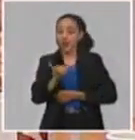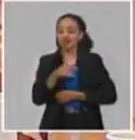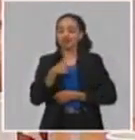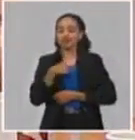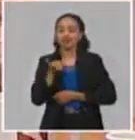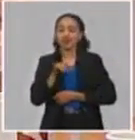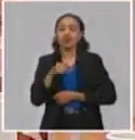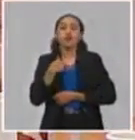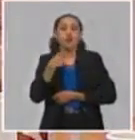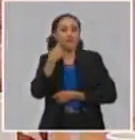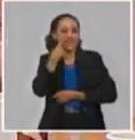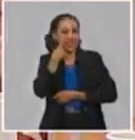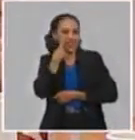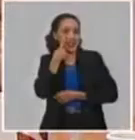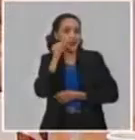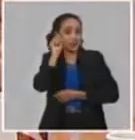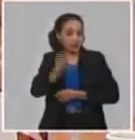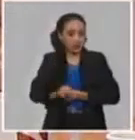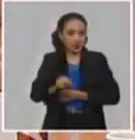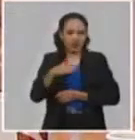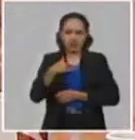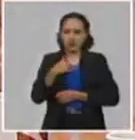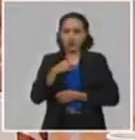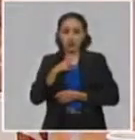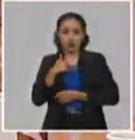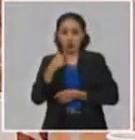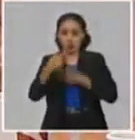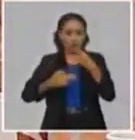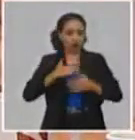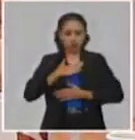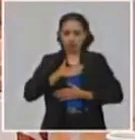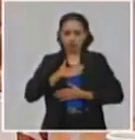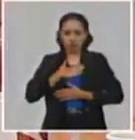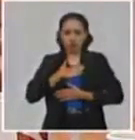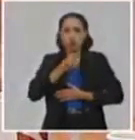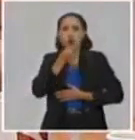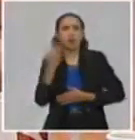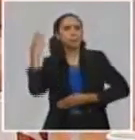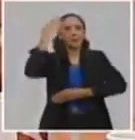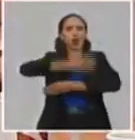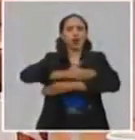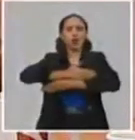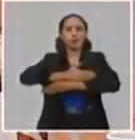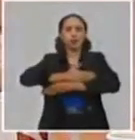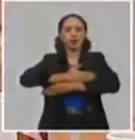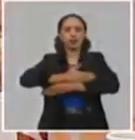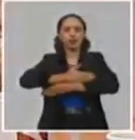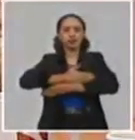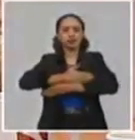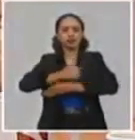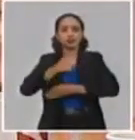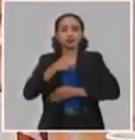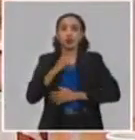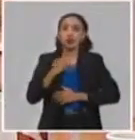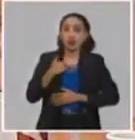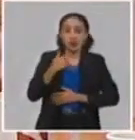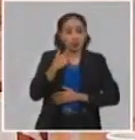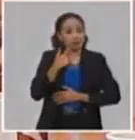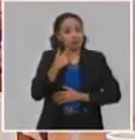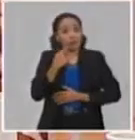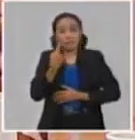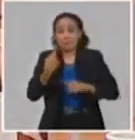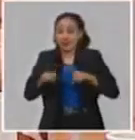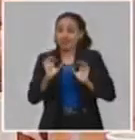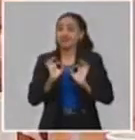que decía, si lo hago yo directamente no me van a bloquear. Porque, bueno, yo ojalá fuera así, pero realmente